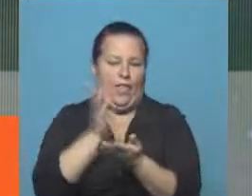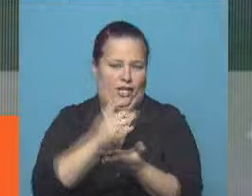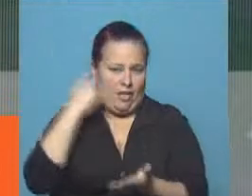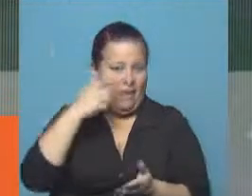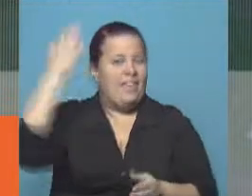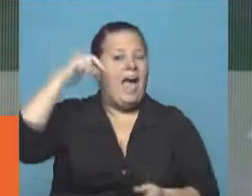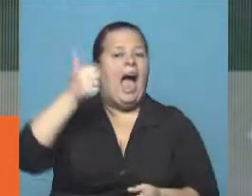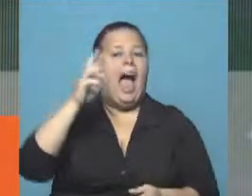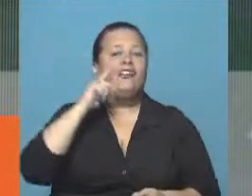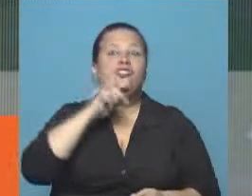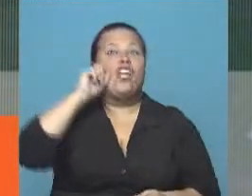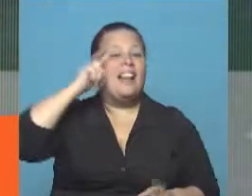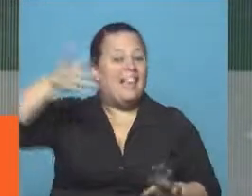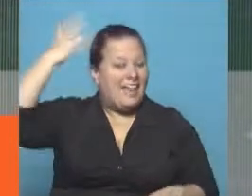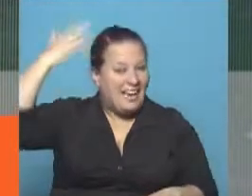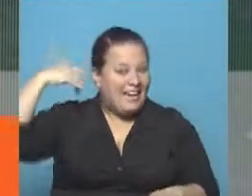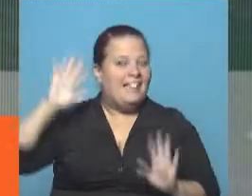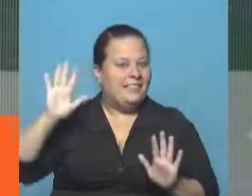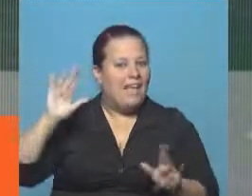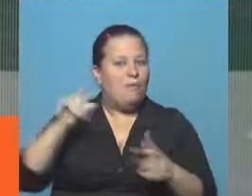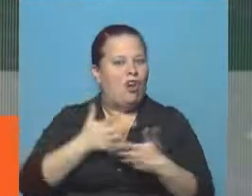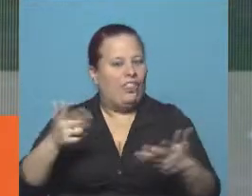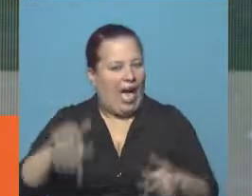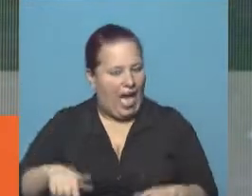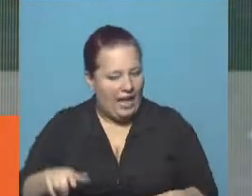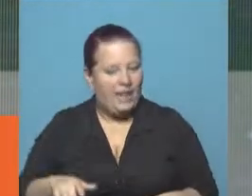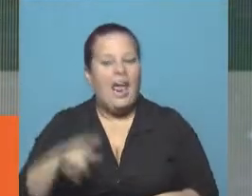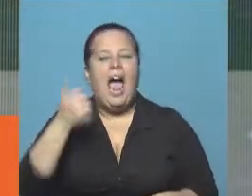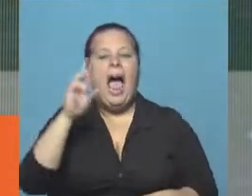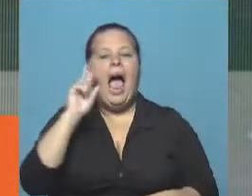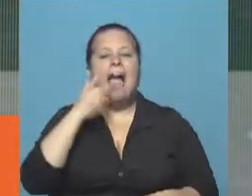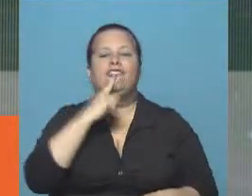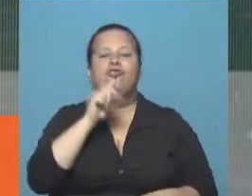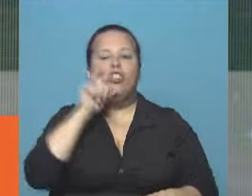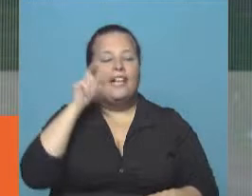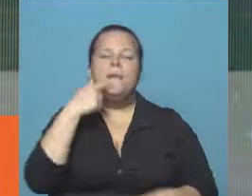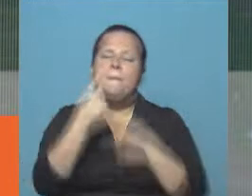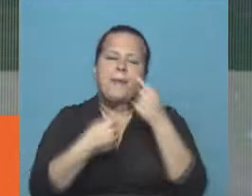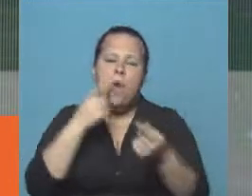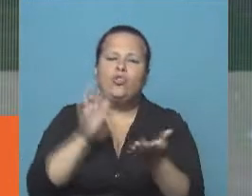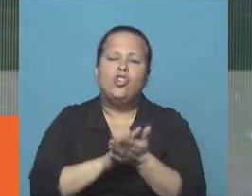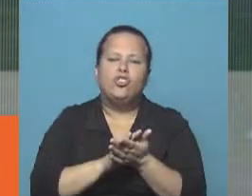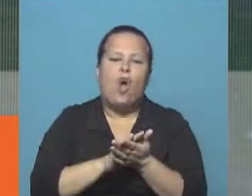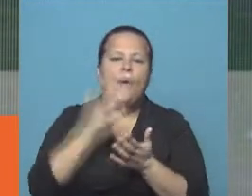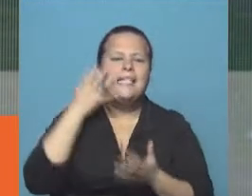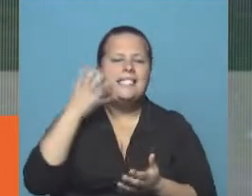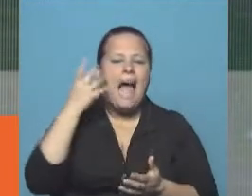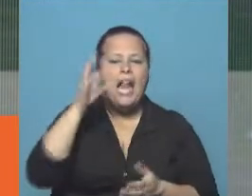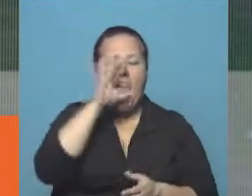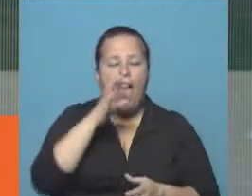decía Aristóteles. Mirá vos, venimos un poco tardíos. Aristóteles decía, cuando le preguntaban sobre la sarna de la